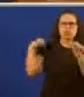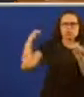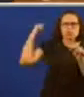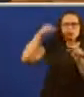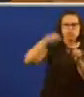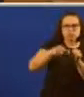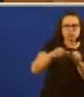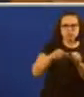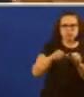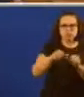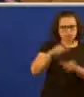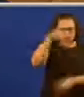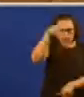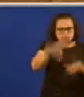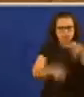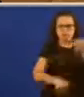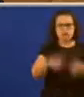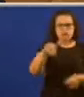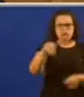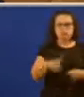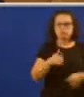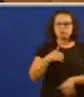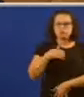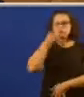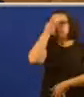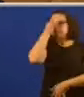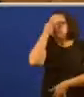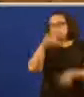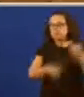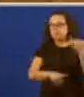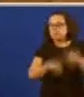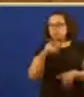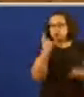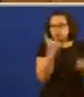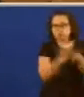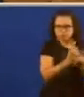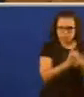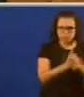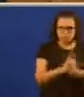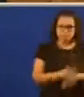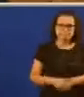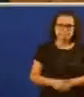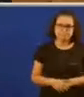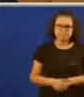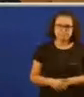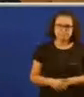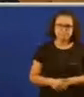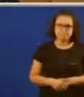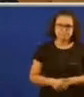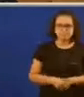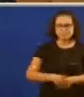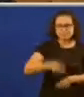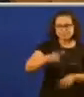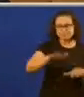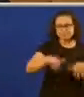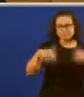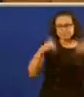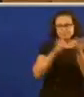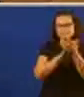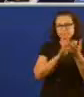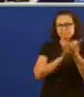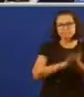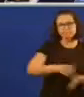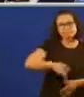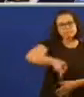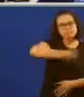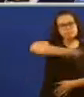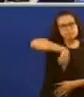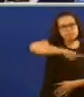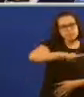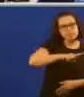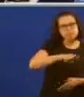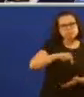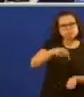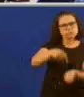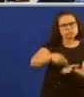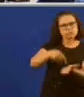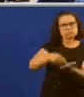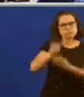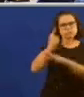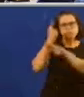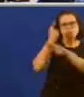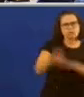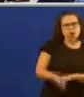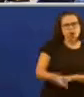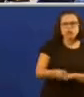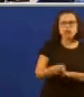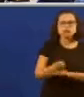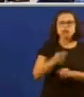non fan un referéndum, non vai a ser que a xente non lleze a razón. Vostedes son os que impuseron unha reforma laboral que